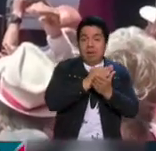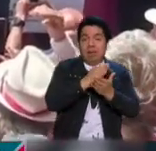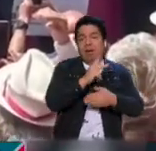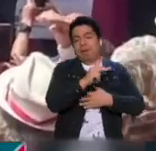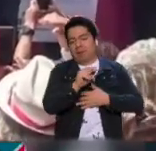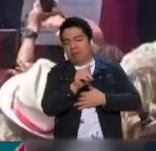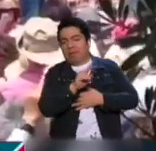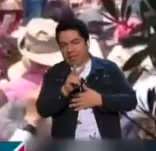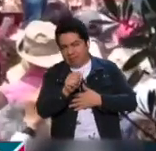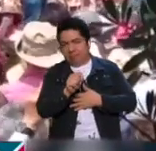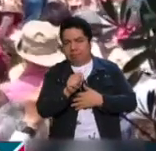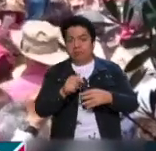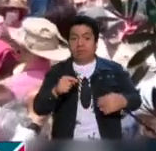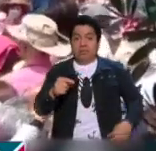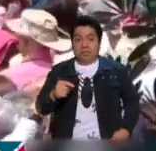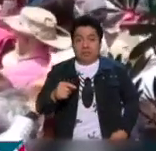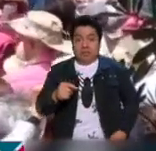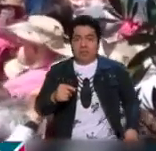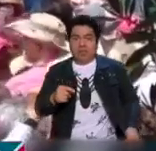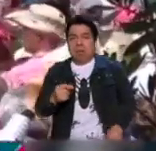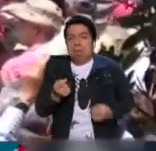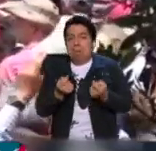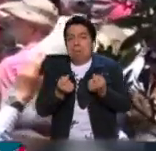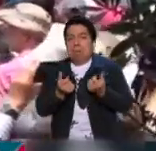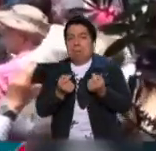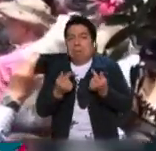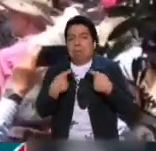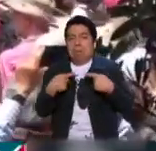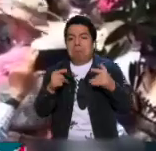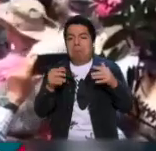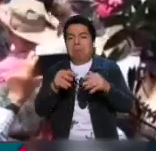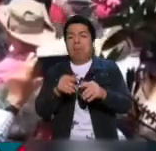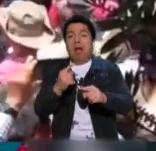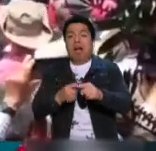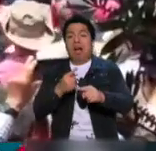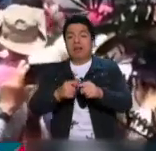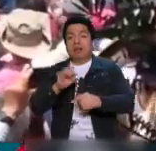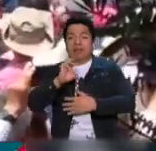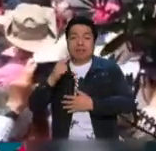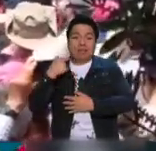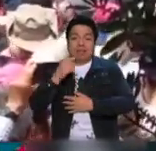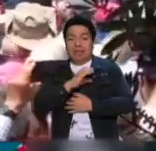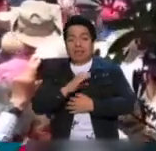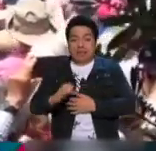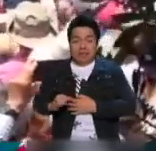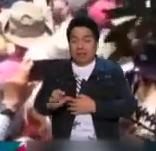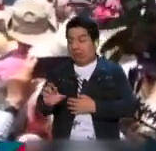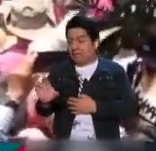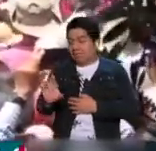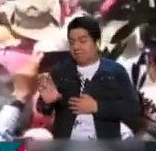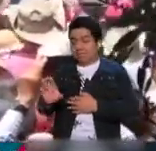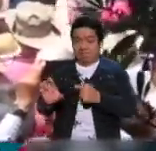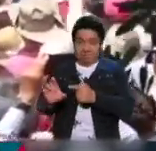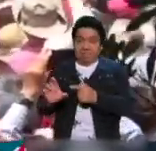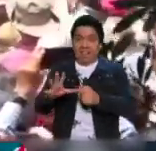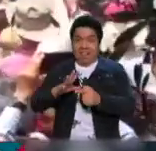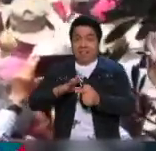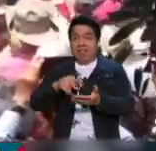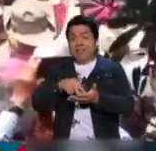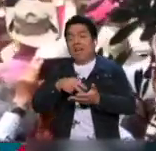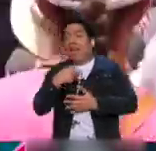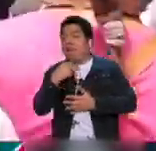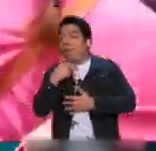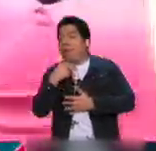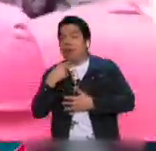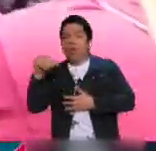aliados. El mitin, que contó con escasa afluencia, tuvo como oradora a la excandidata presidencial del PRI, del PAN y del PRD, Xochitl Gálvez,